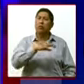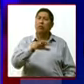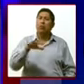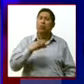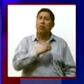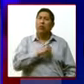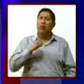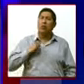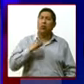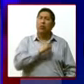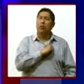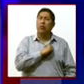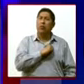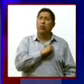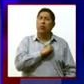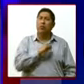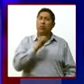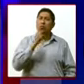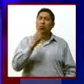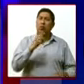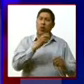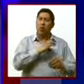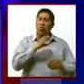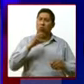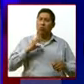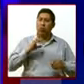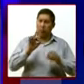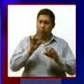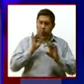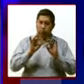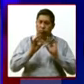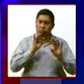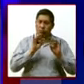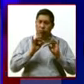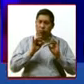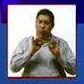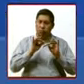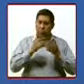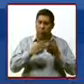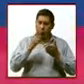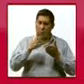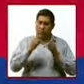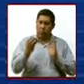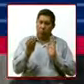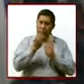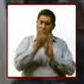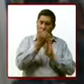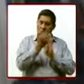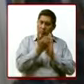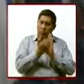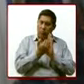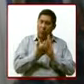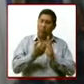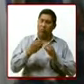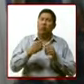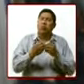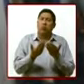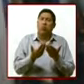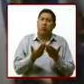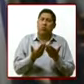concretamente una de las comisiones en este caso, con la selección de quienes podrían ser candidatos a estos comicios?